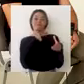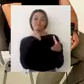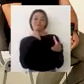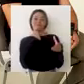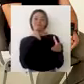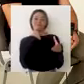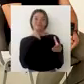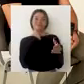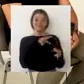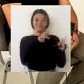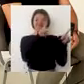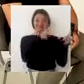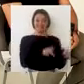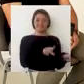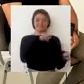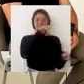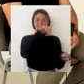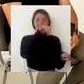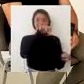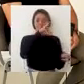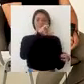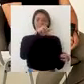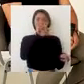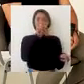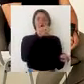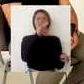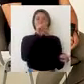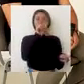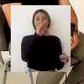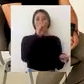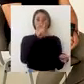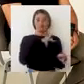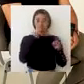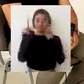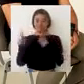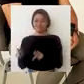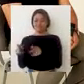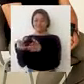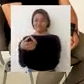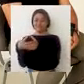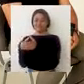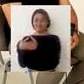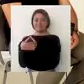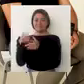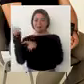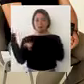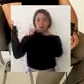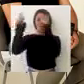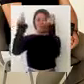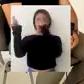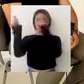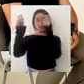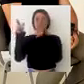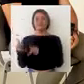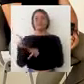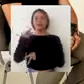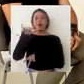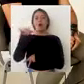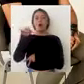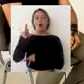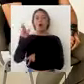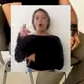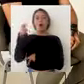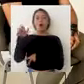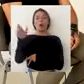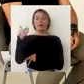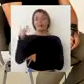esta esquina, representado por Miró Caballero, y el otro, el club de juego de rol, representado por Jorge Cardona en